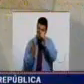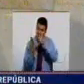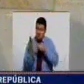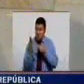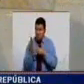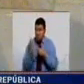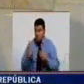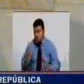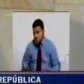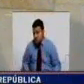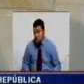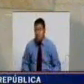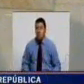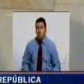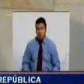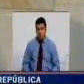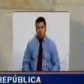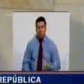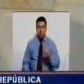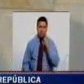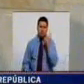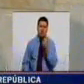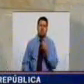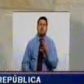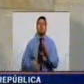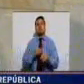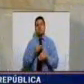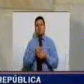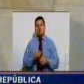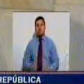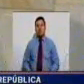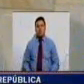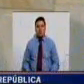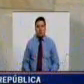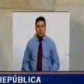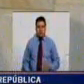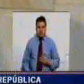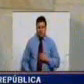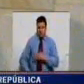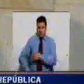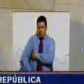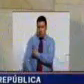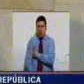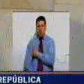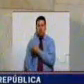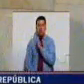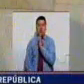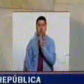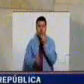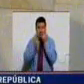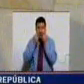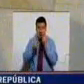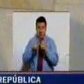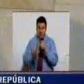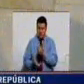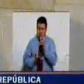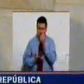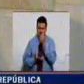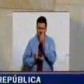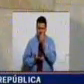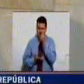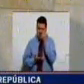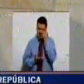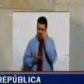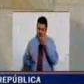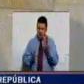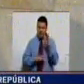cita, pero pues se puede conseguir. Y además, siendo ministro Juan Manuel Santos de Hacienda,